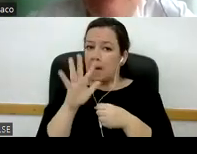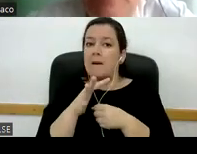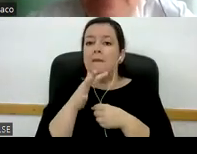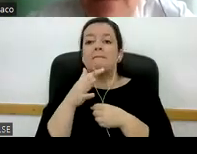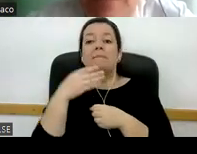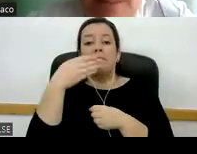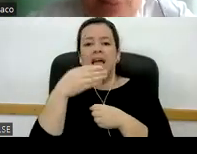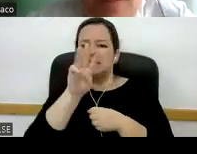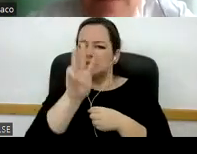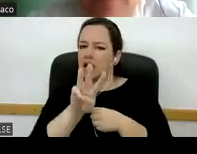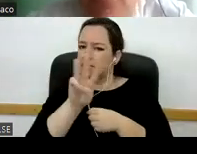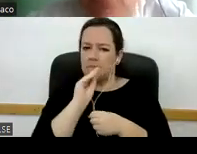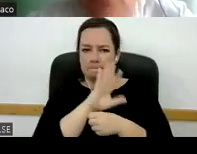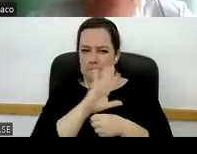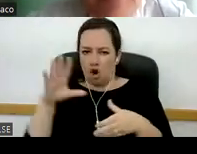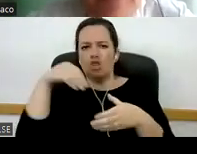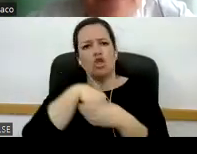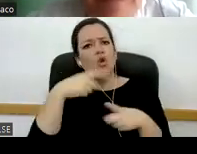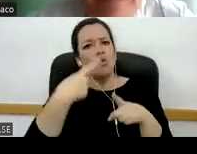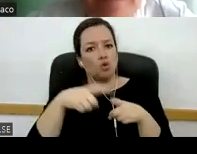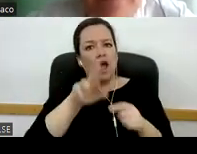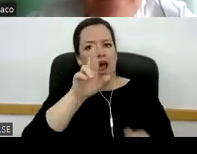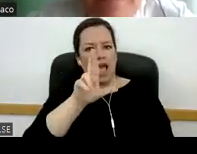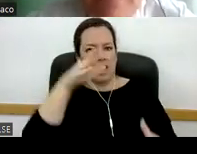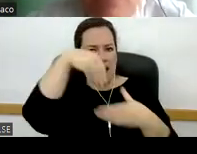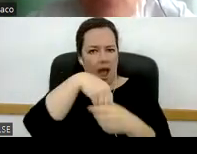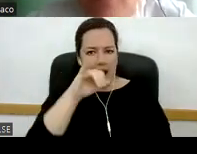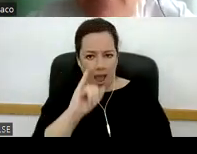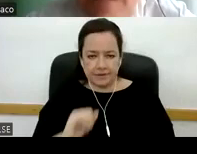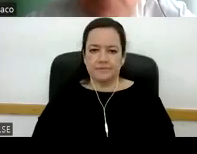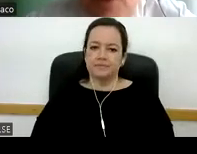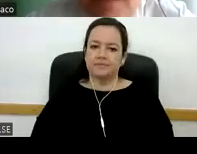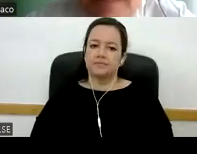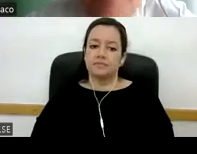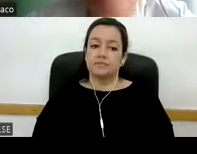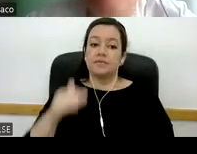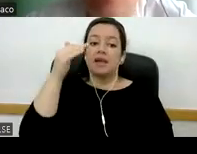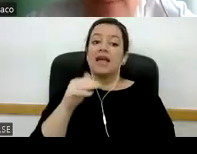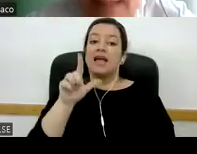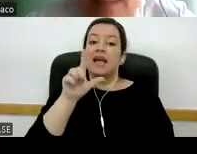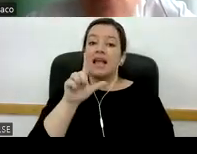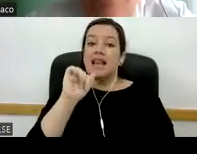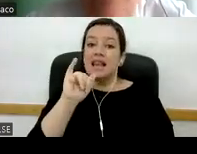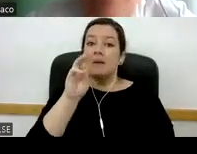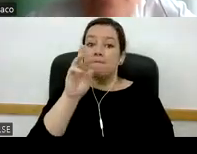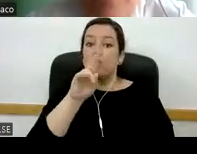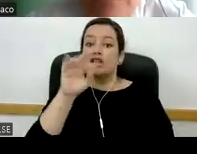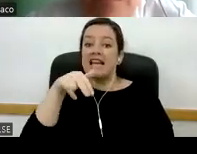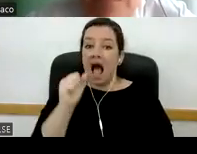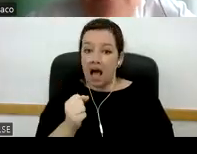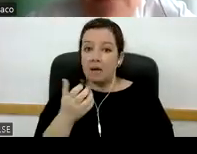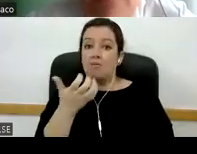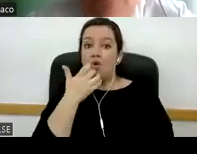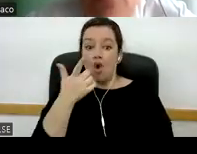la B3, que la tenemos en diferentes productos de LR. Y en el caso de la lipoproteína A, volveríamos también